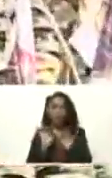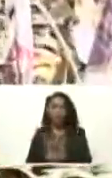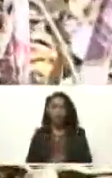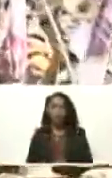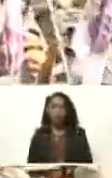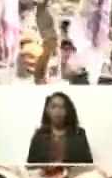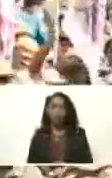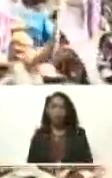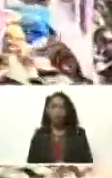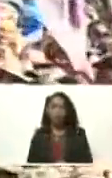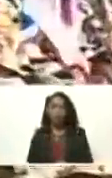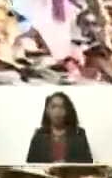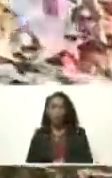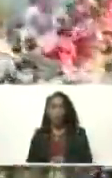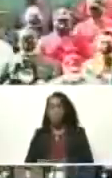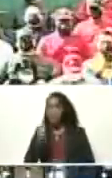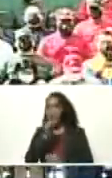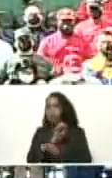Más nada.